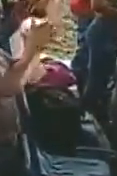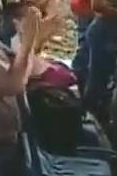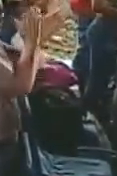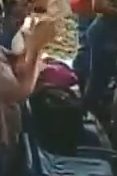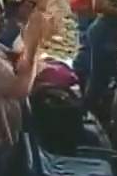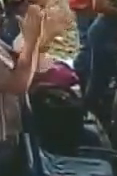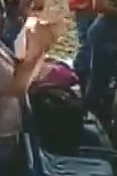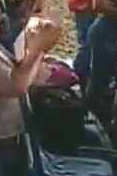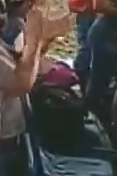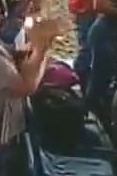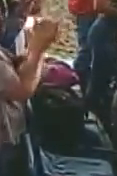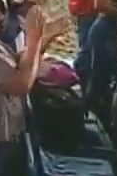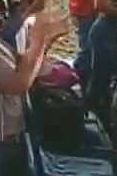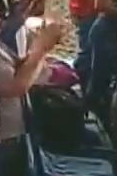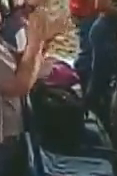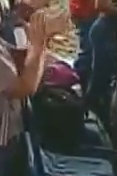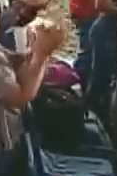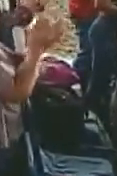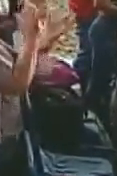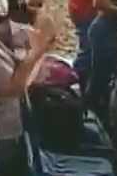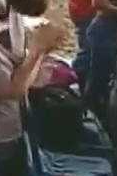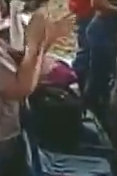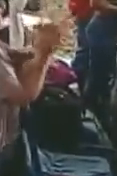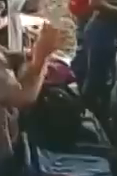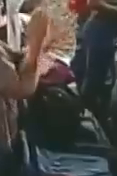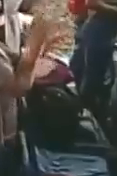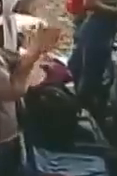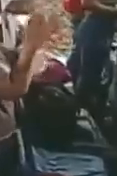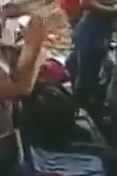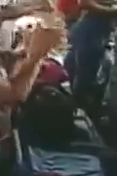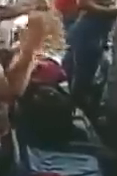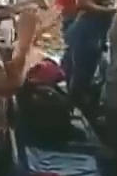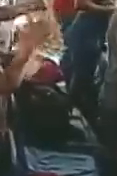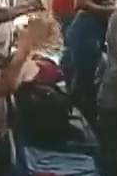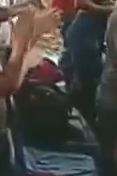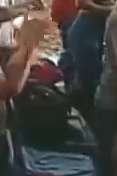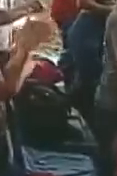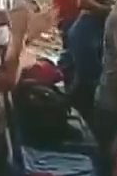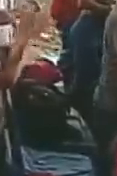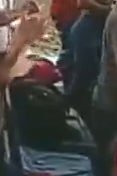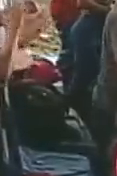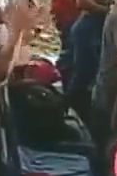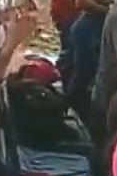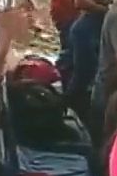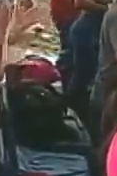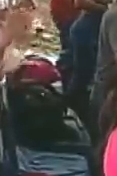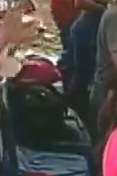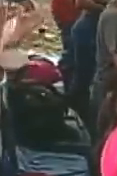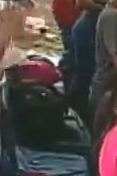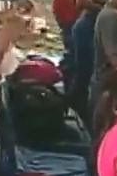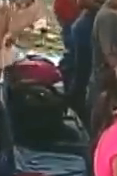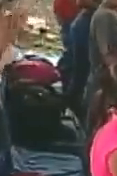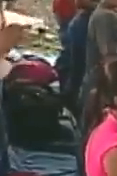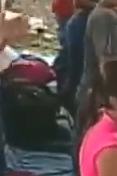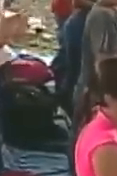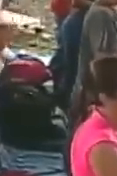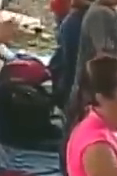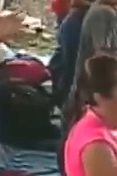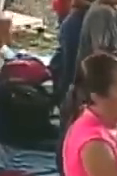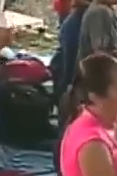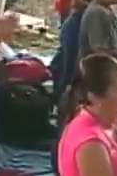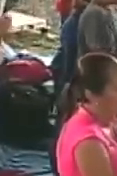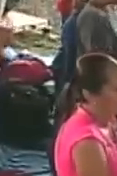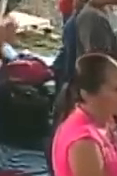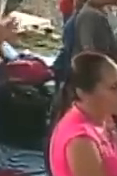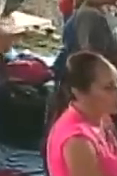parranda. Ahí cuando escuchan sonar al bajo requinto y charraca, salen todos a bailar y se forma la parranda.